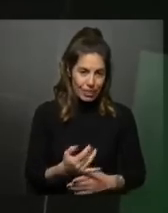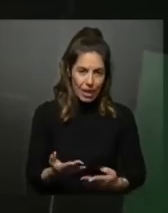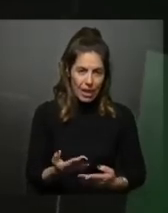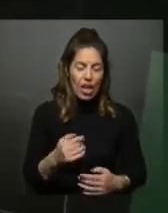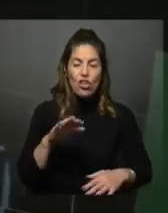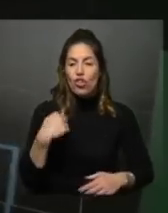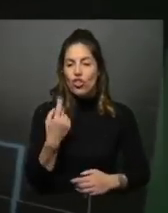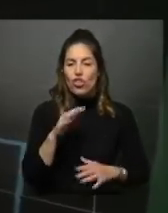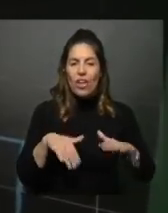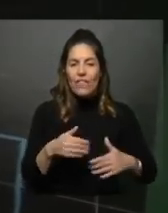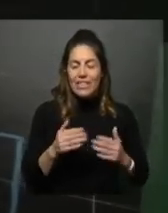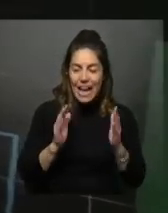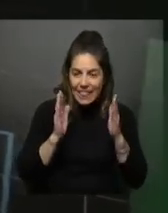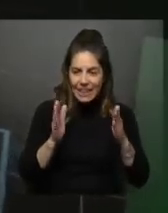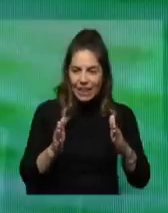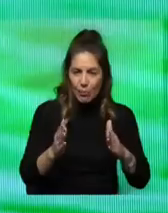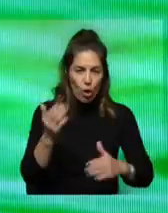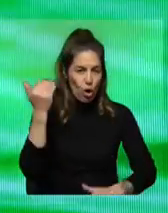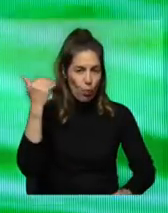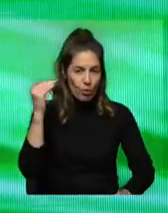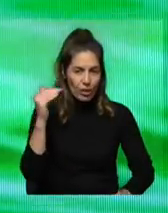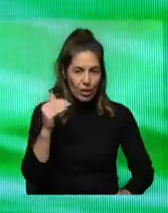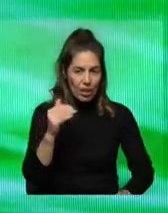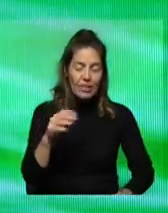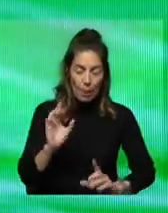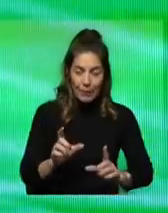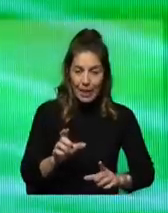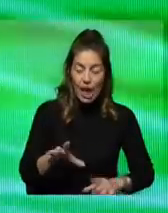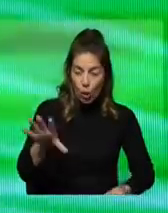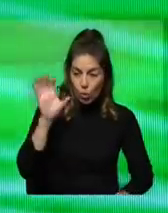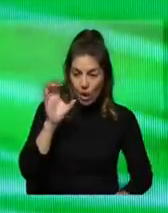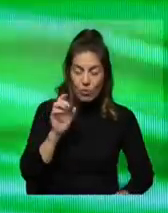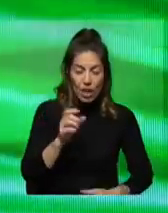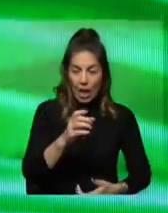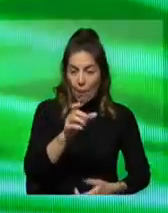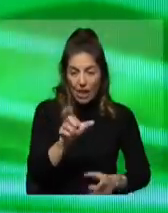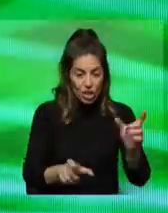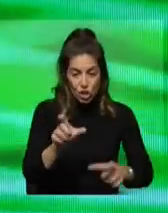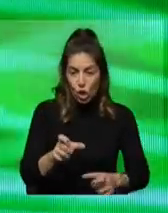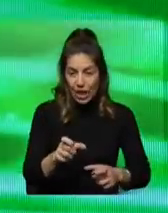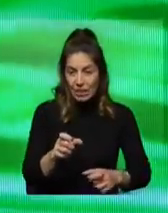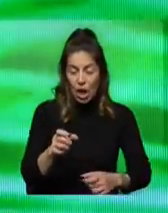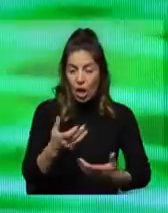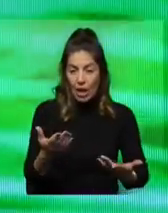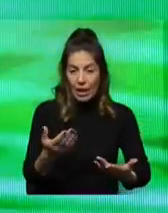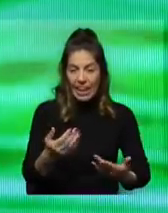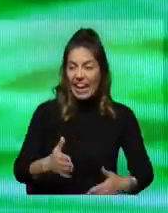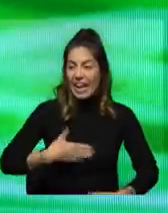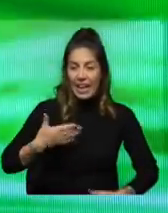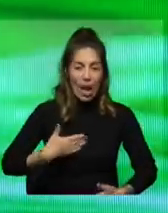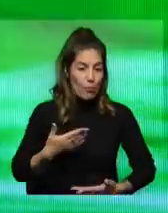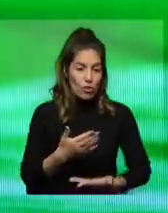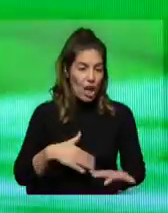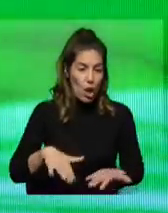atendemos como autoridad y como y como Y como siempre ciudadanos escuchamos de parte de ustedes muchos reclamos incluso de en determinados lugares